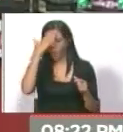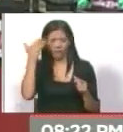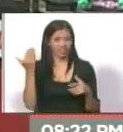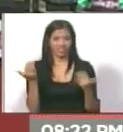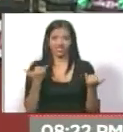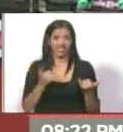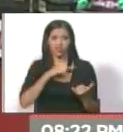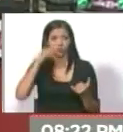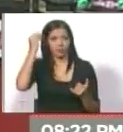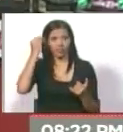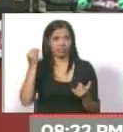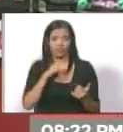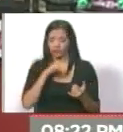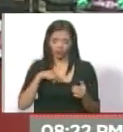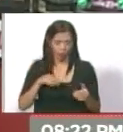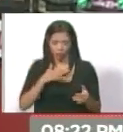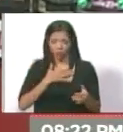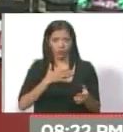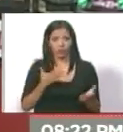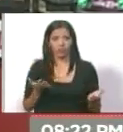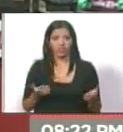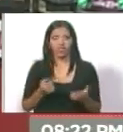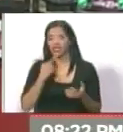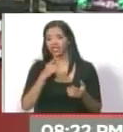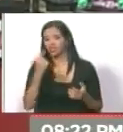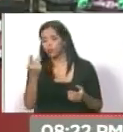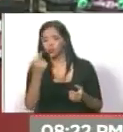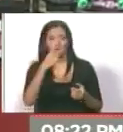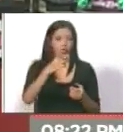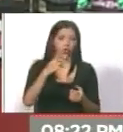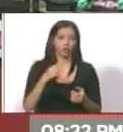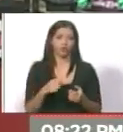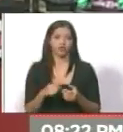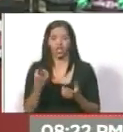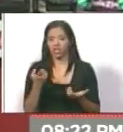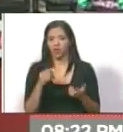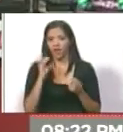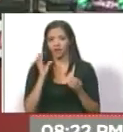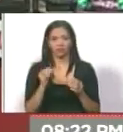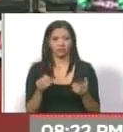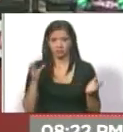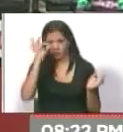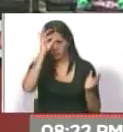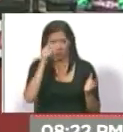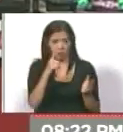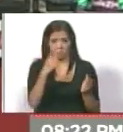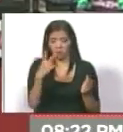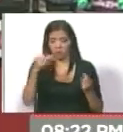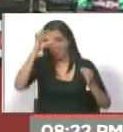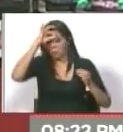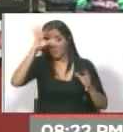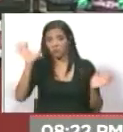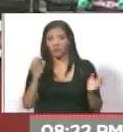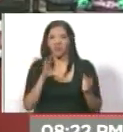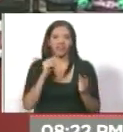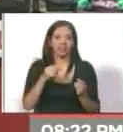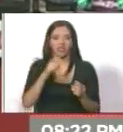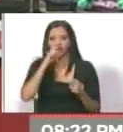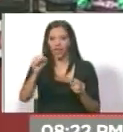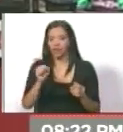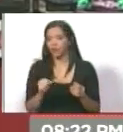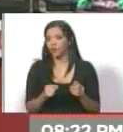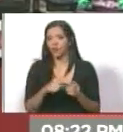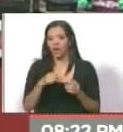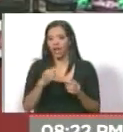no pensamos en verdad en nosotros, que ahí digan que si el uno y el dos, y ellos se refieren, yo no sé qué uno y dos, pero se refieren a Nicolás y a mí, y a Silvia, y qué sé yo, a un